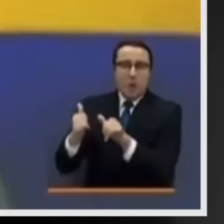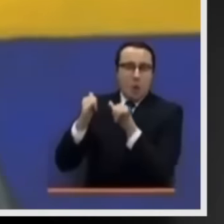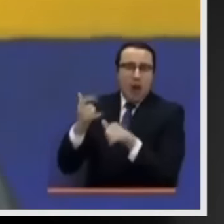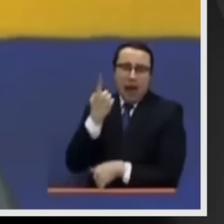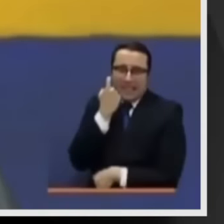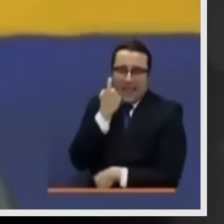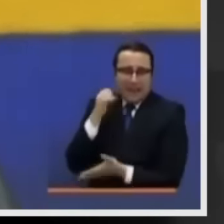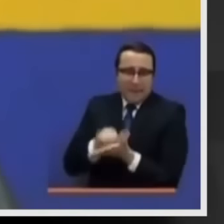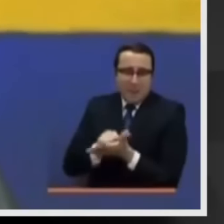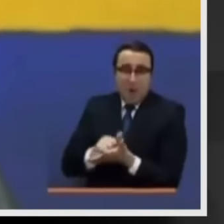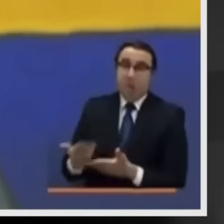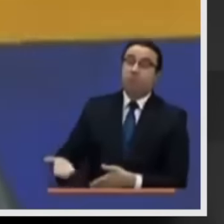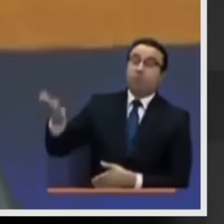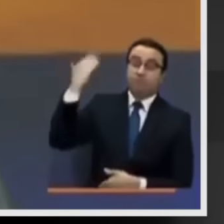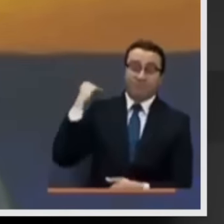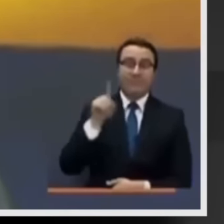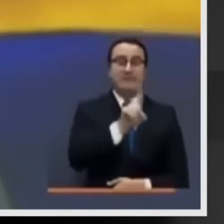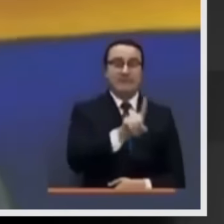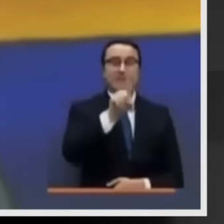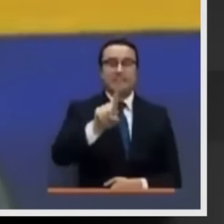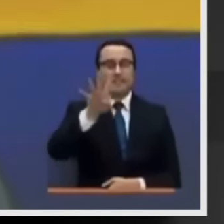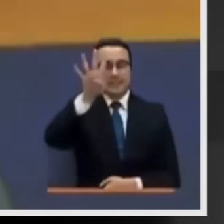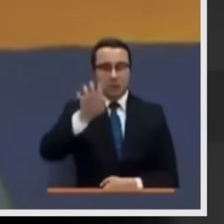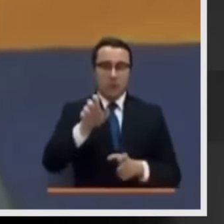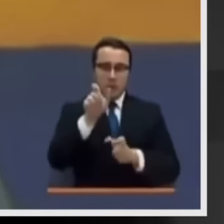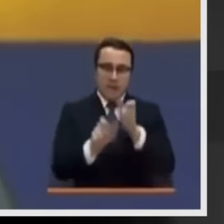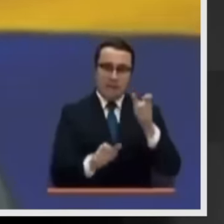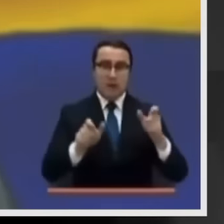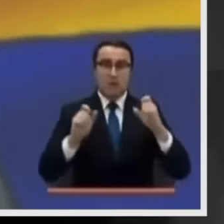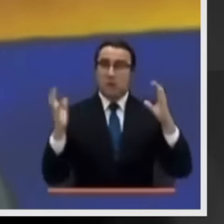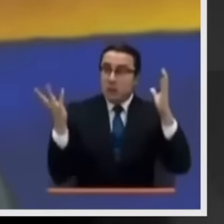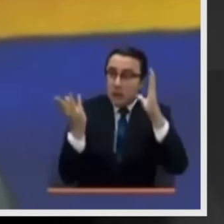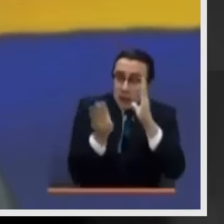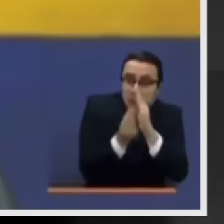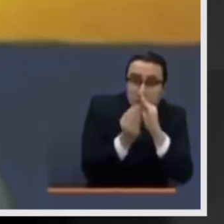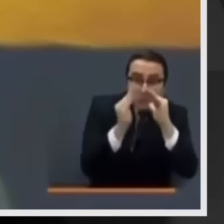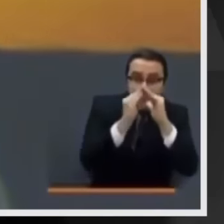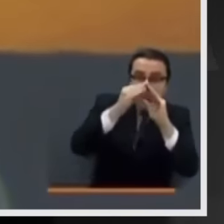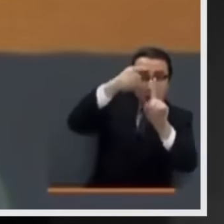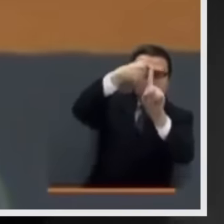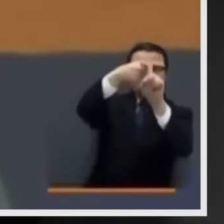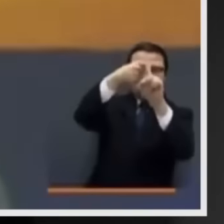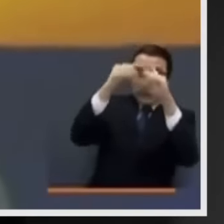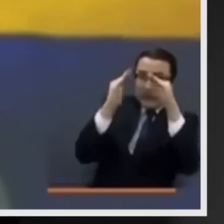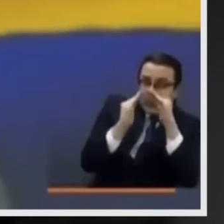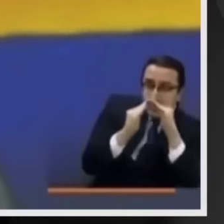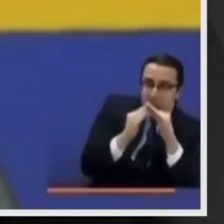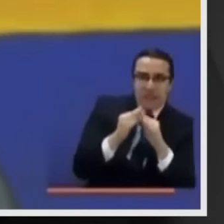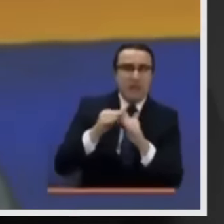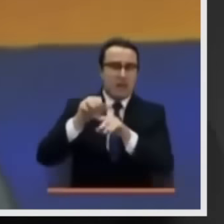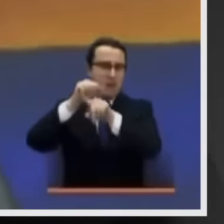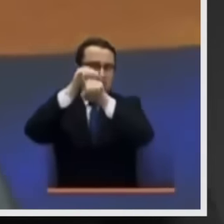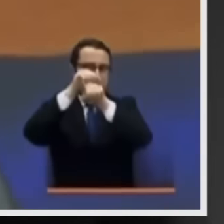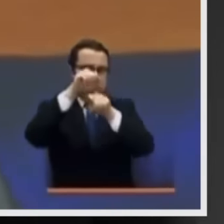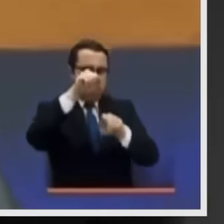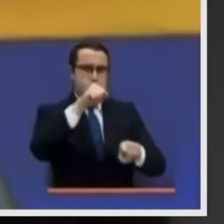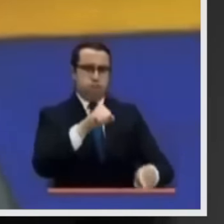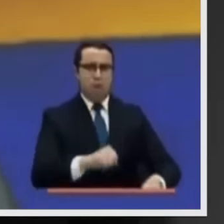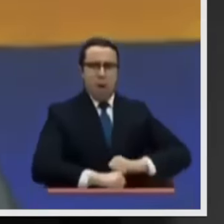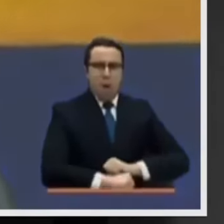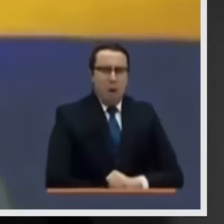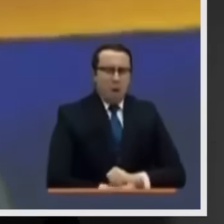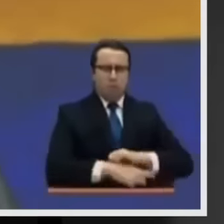119 seres humanos refugiados en una iglesia fallecieron tras el estallido de una bomba en un